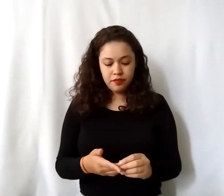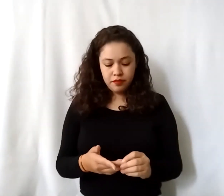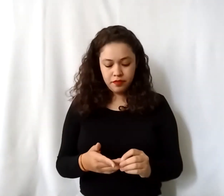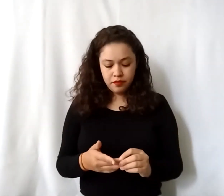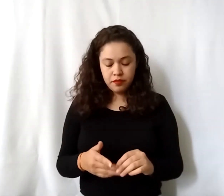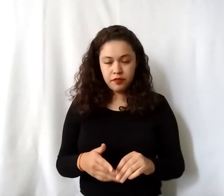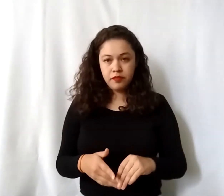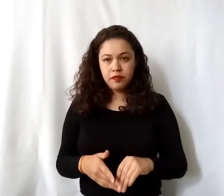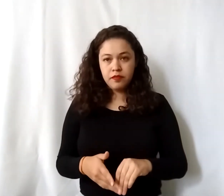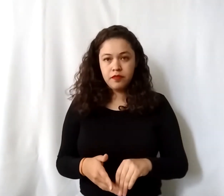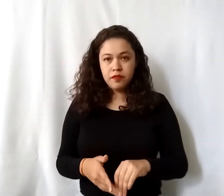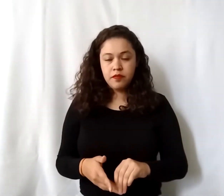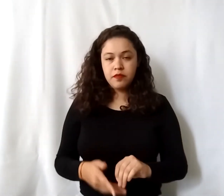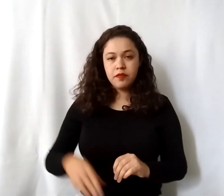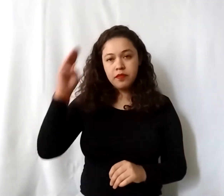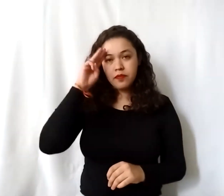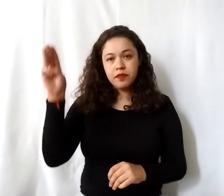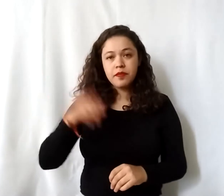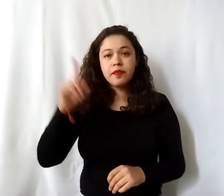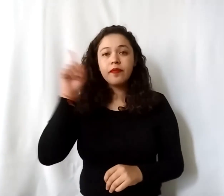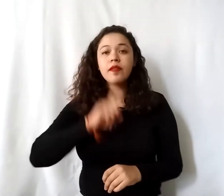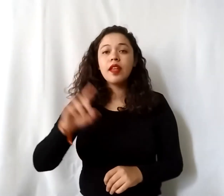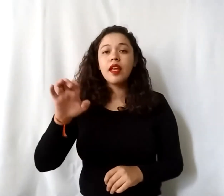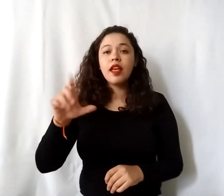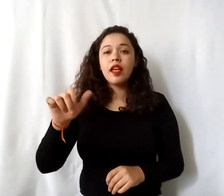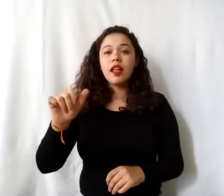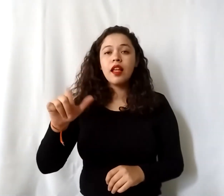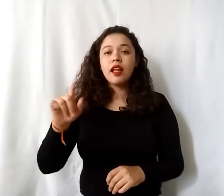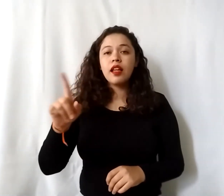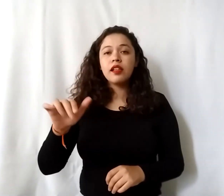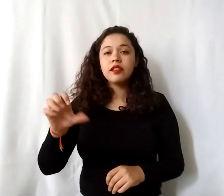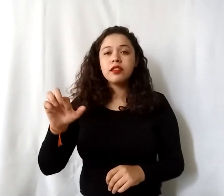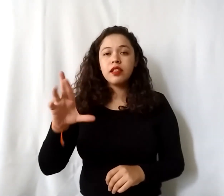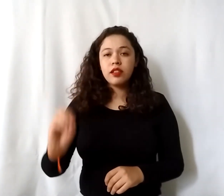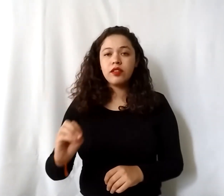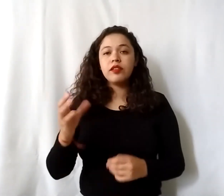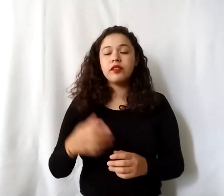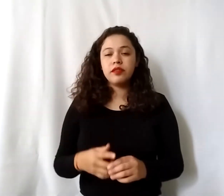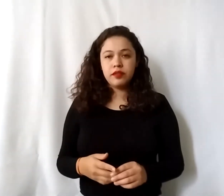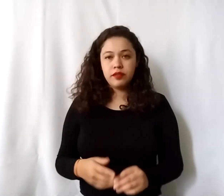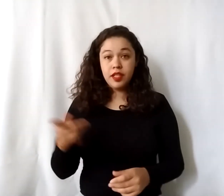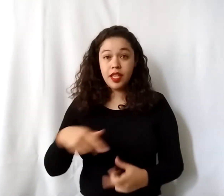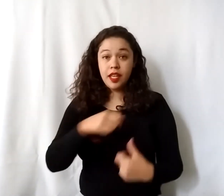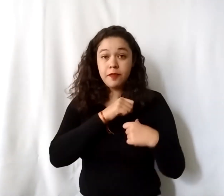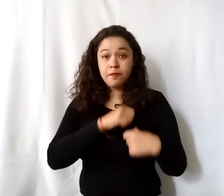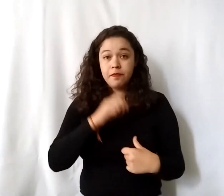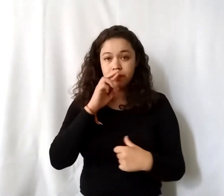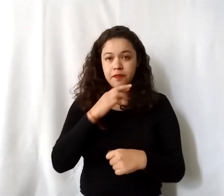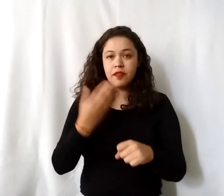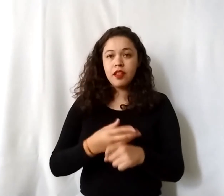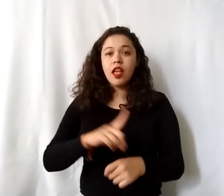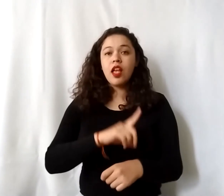la maestra Elia Lázaro, que esta sesión va a estar a cargo de ella y ya posteriormente